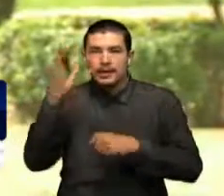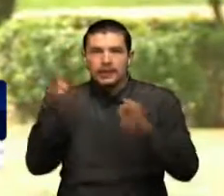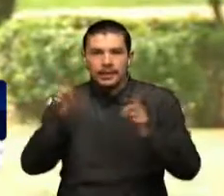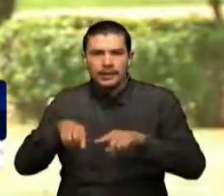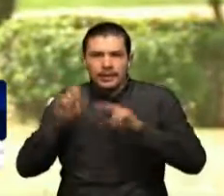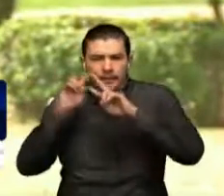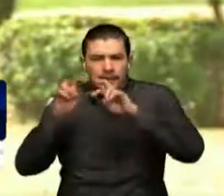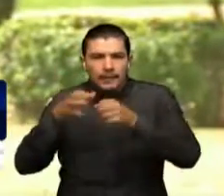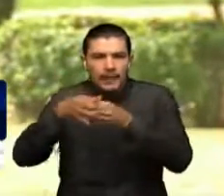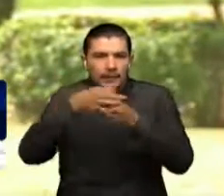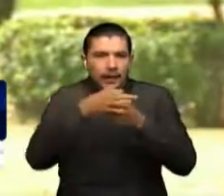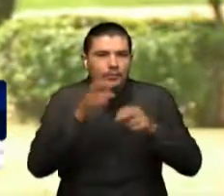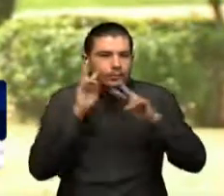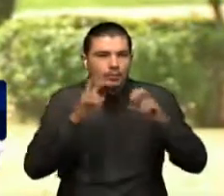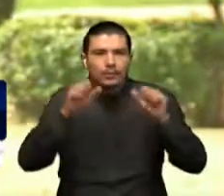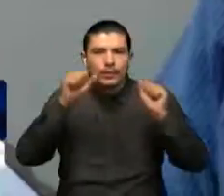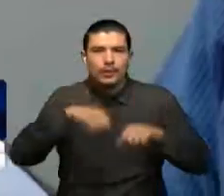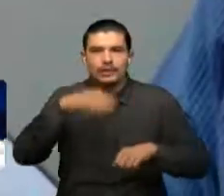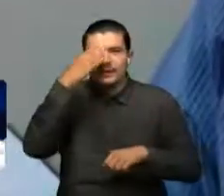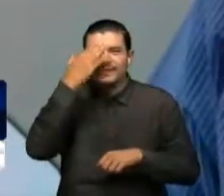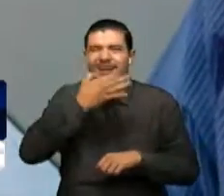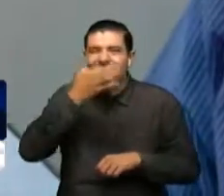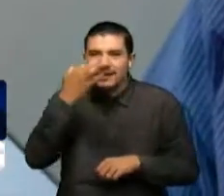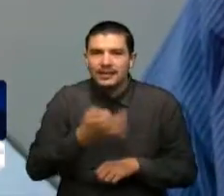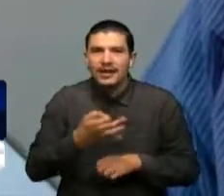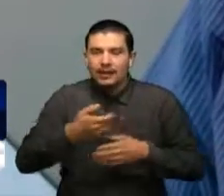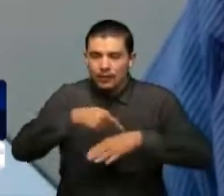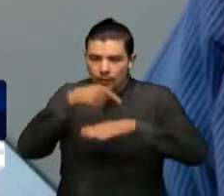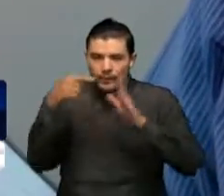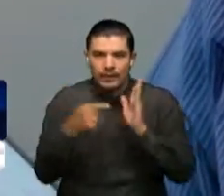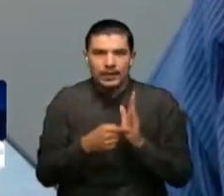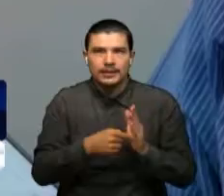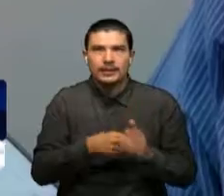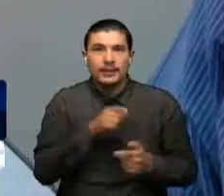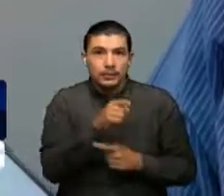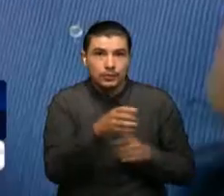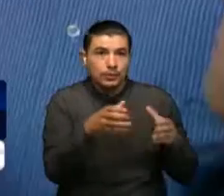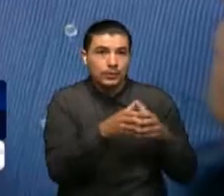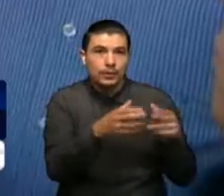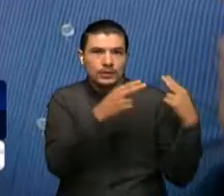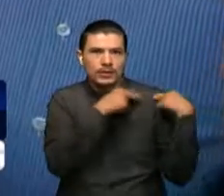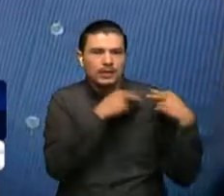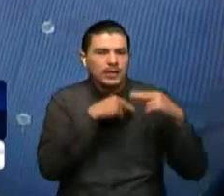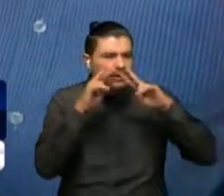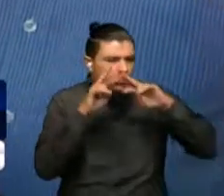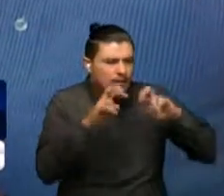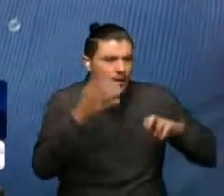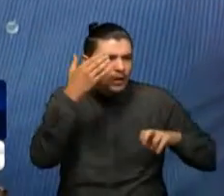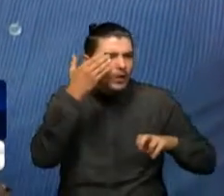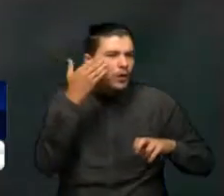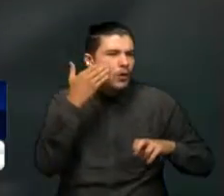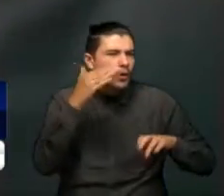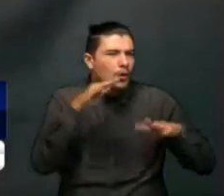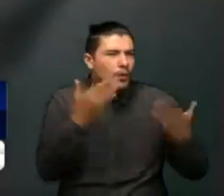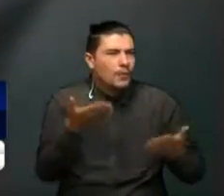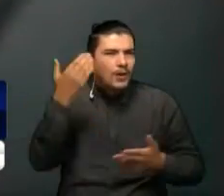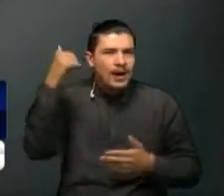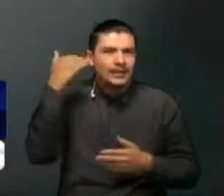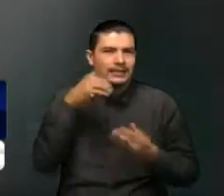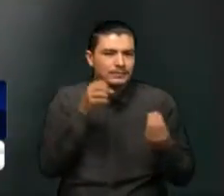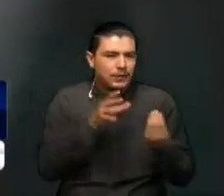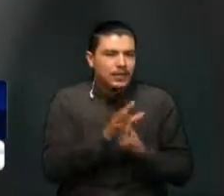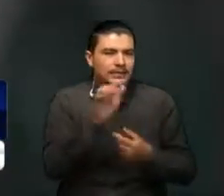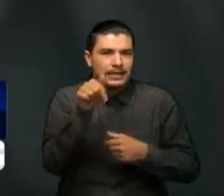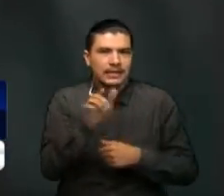zona nororiental. Más detalles a continuación. Documentar cómo se vivió y cómo se ha vivido la violencia en departamentos como